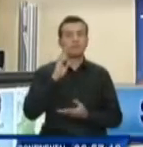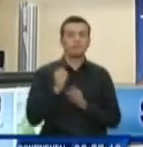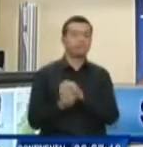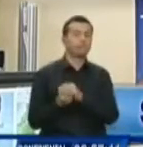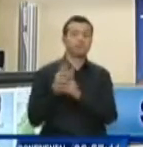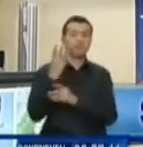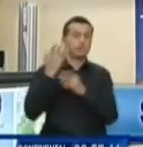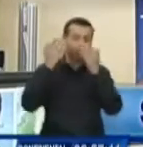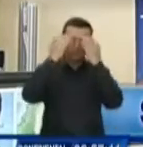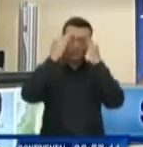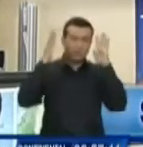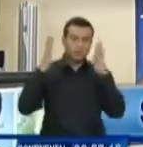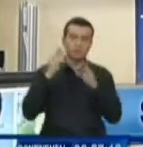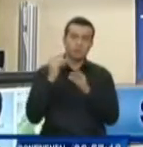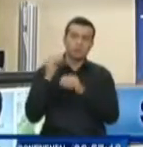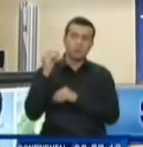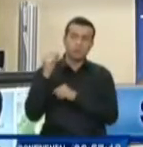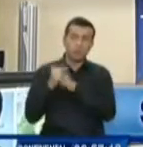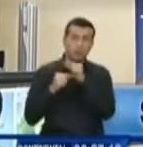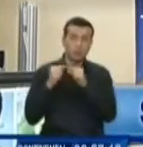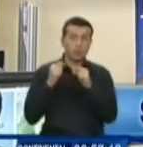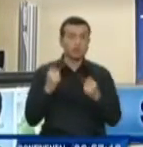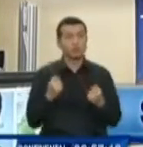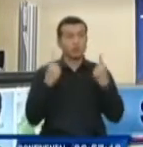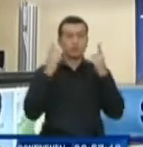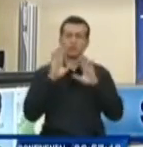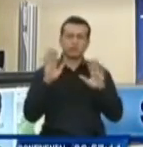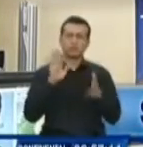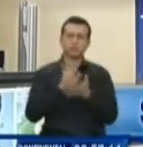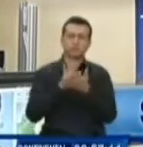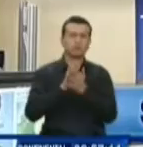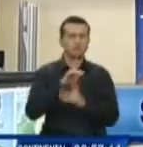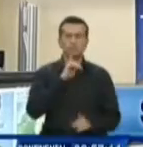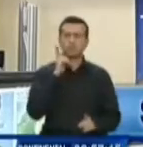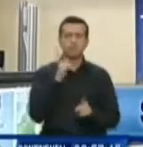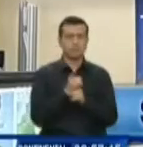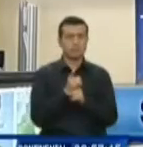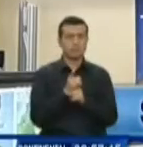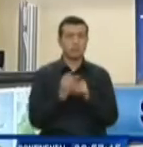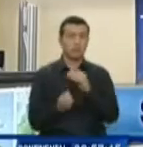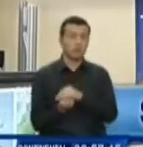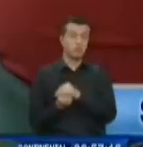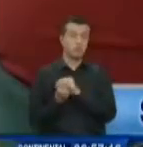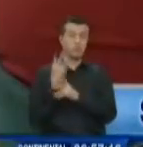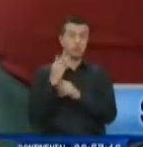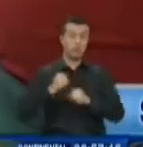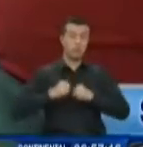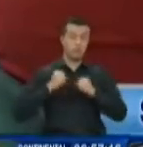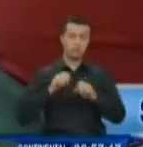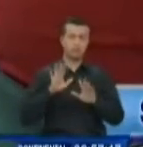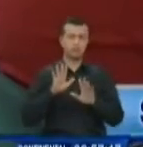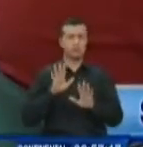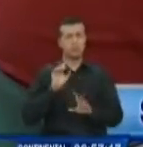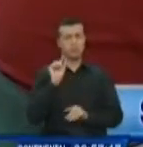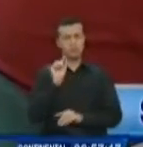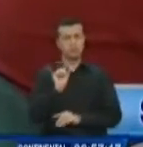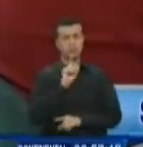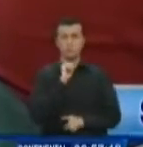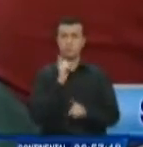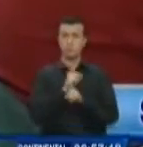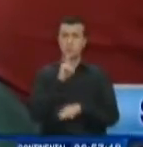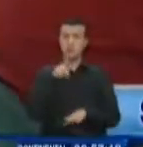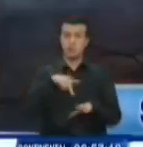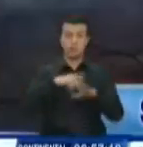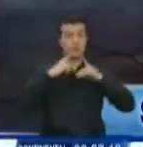explosiva. Eso no hay que sorprenderse, pero no serían unas erupciones muy grandes. En tal caso, los expertos